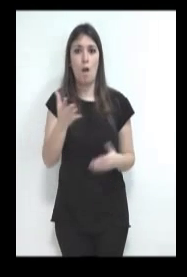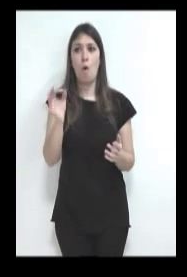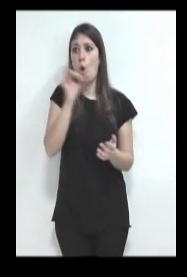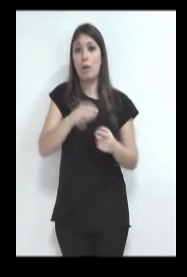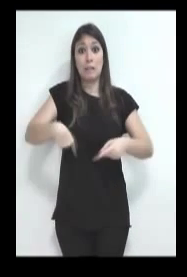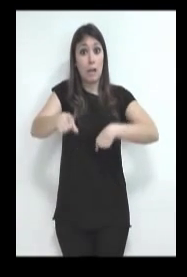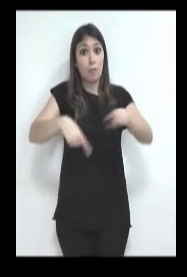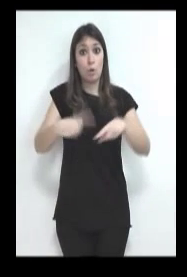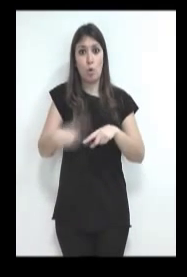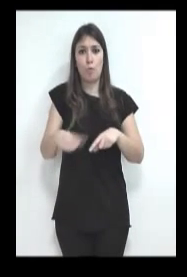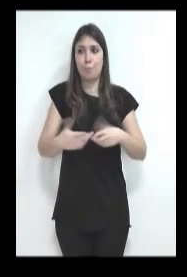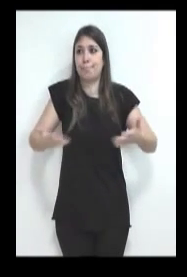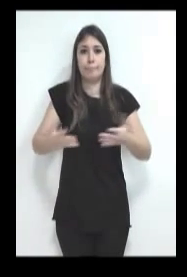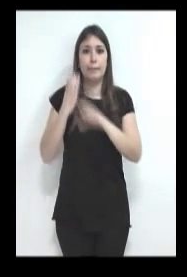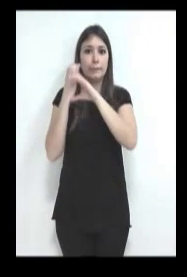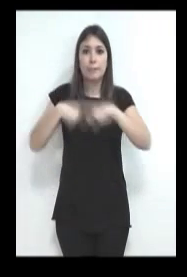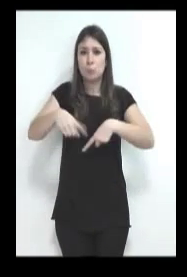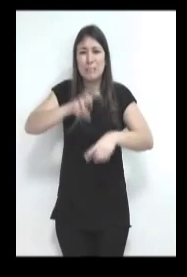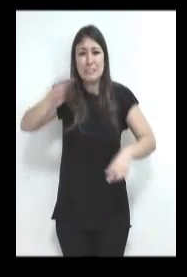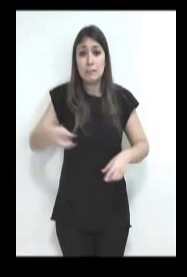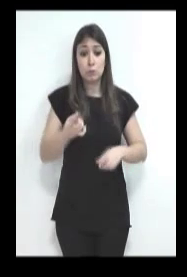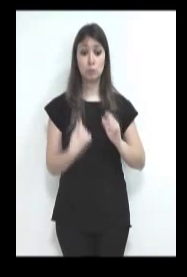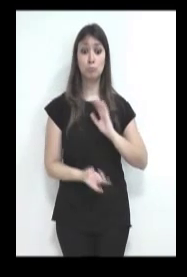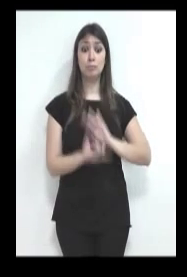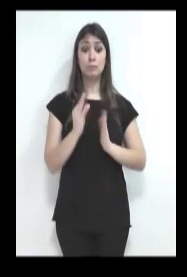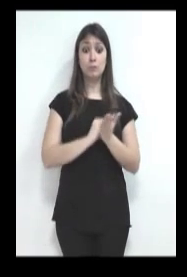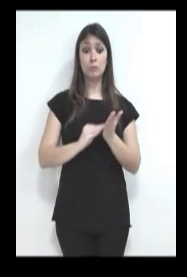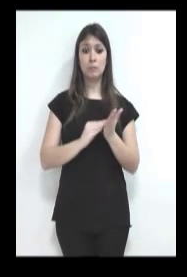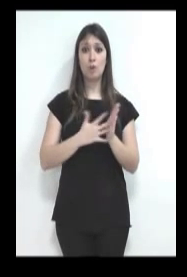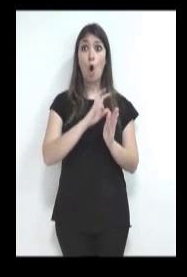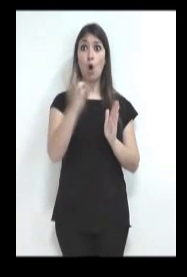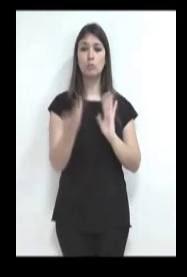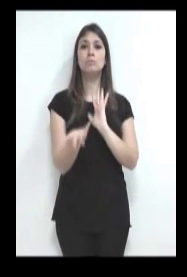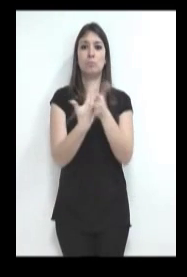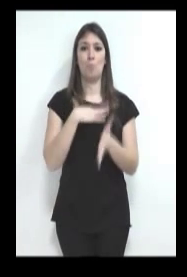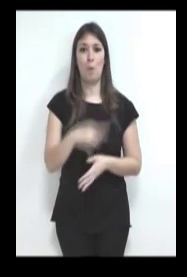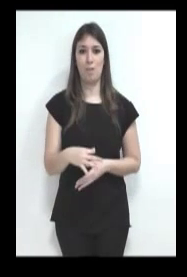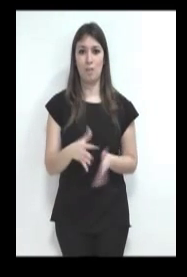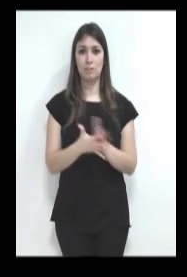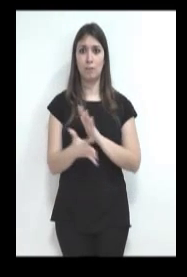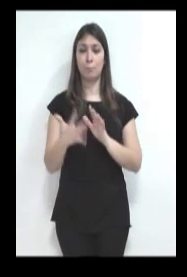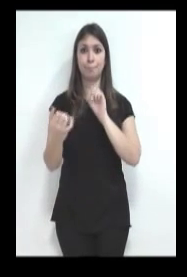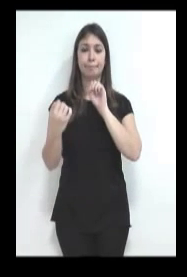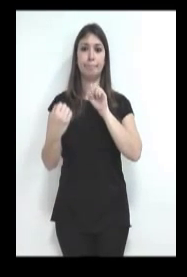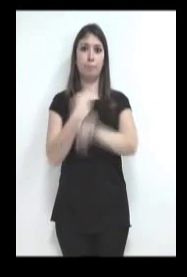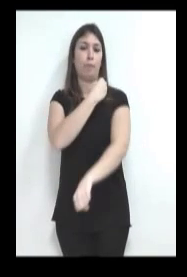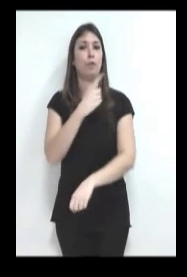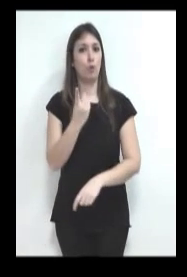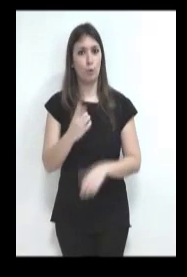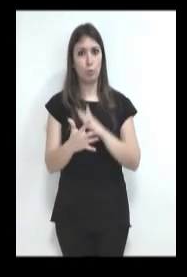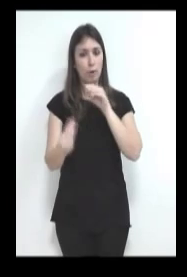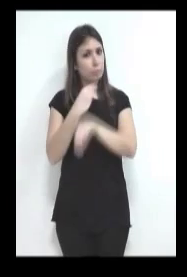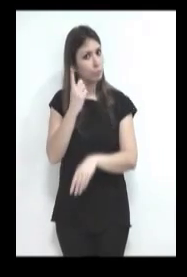de tráfico o transporte, que esas soluciones puedan hablar entre sí, que tengan un lenguaje común, y para eso pues nos hace